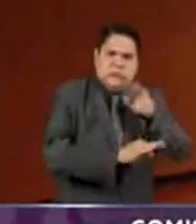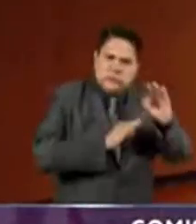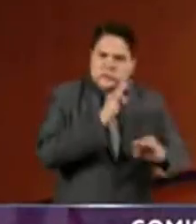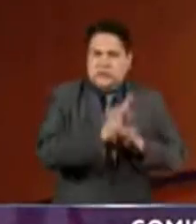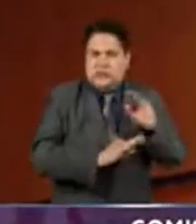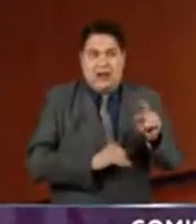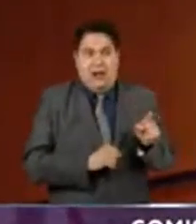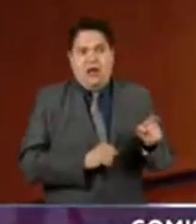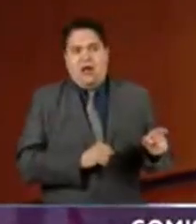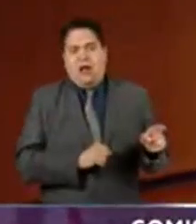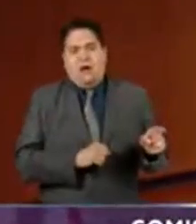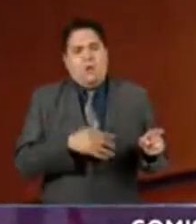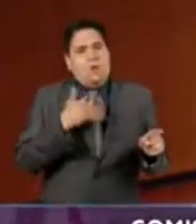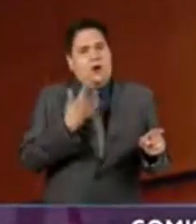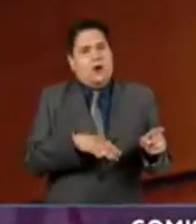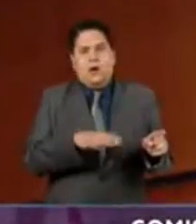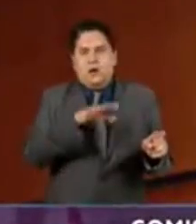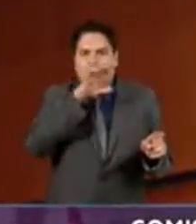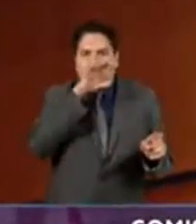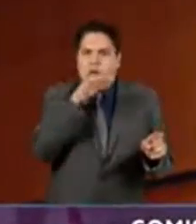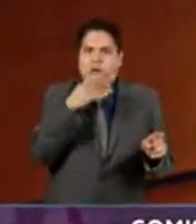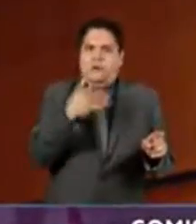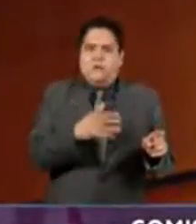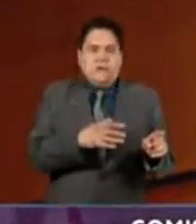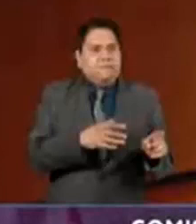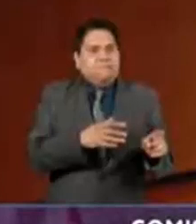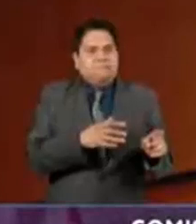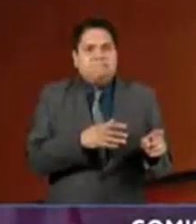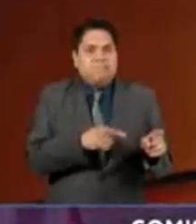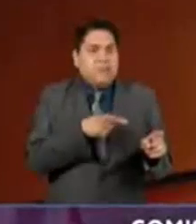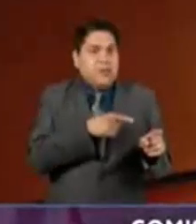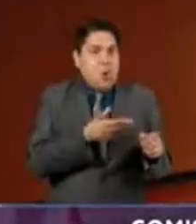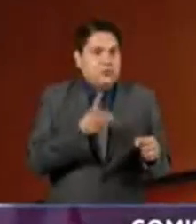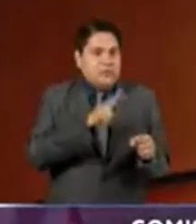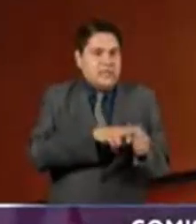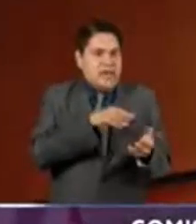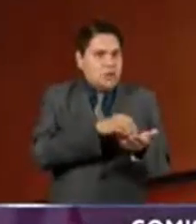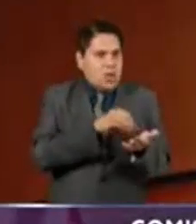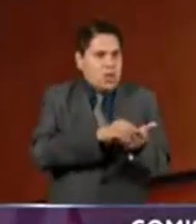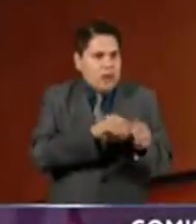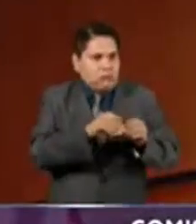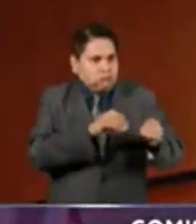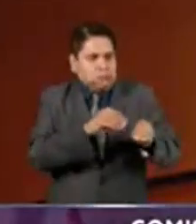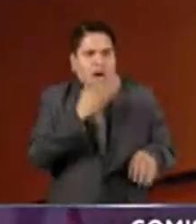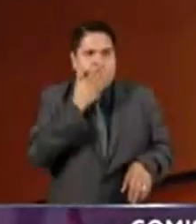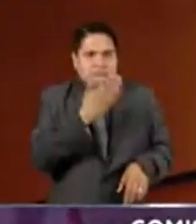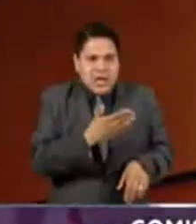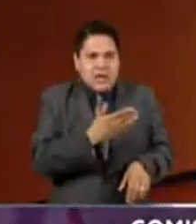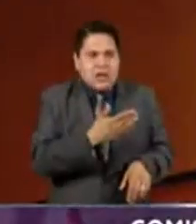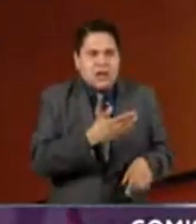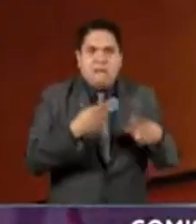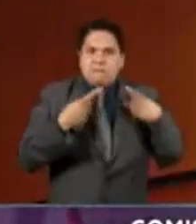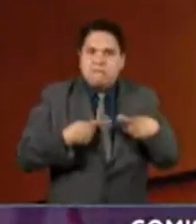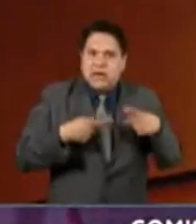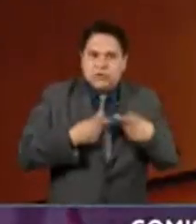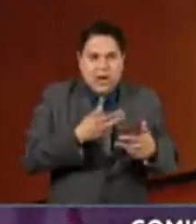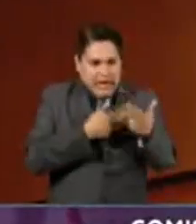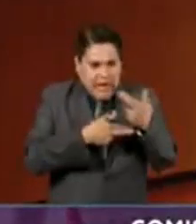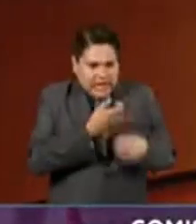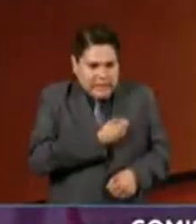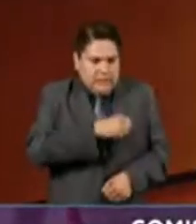sacrificio, les debemos el funcionamiento sostenido de nuestros hospitales y de la recuperación de miles